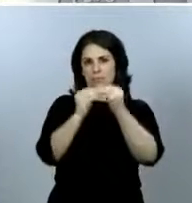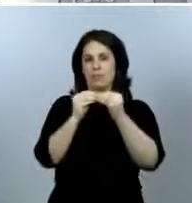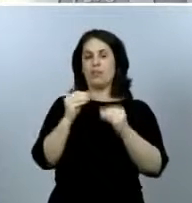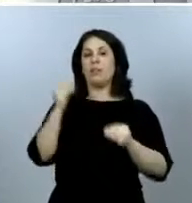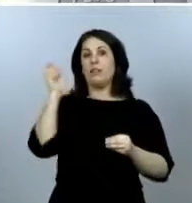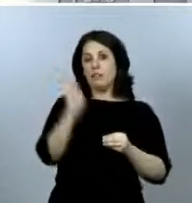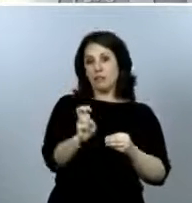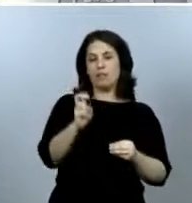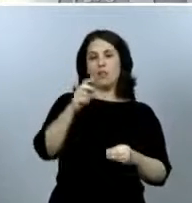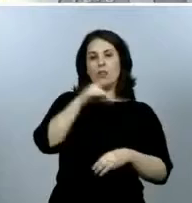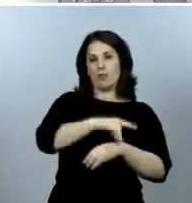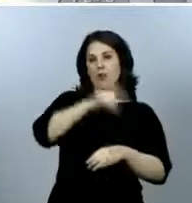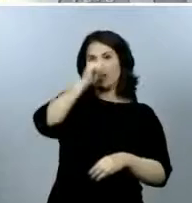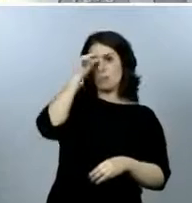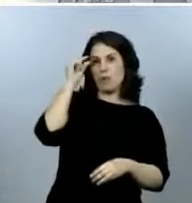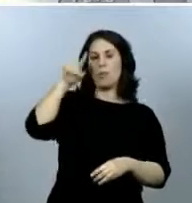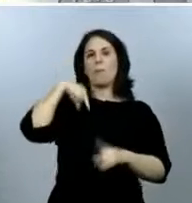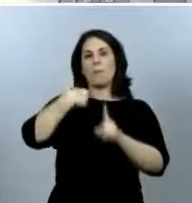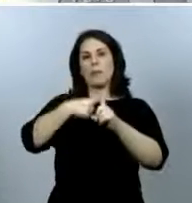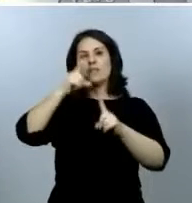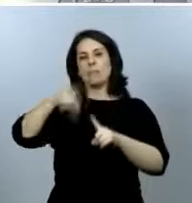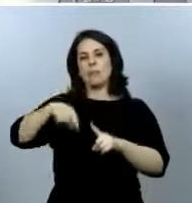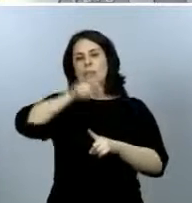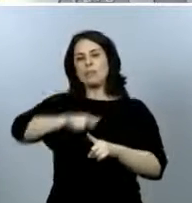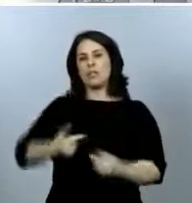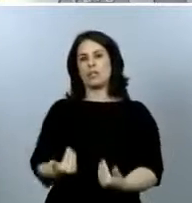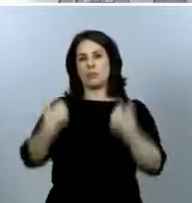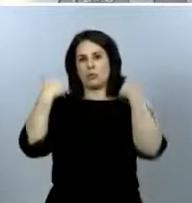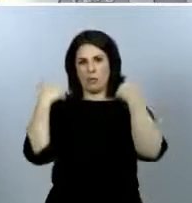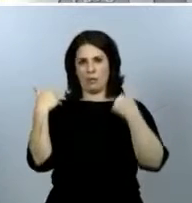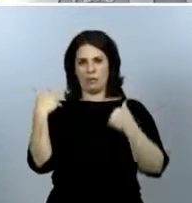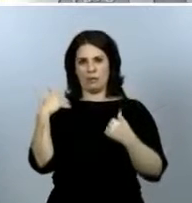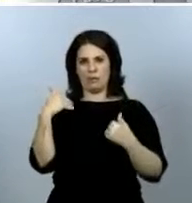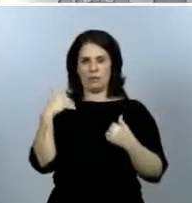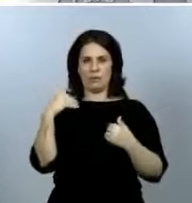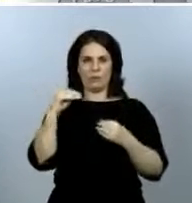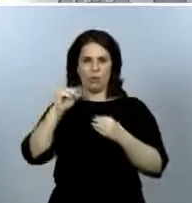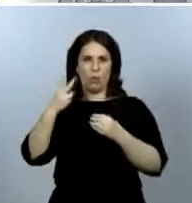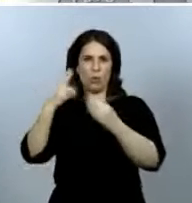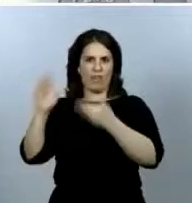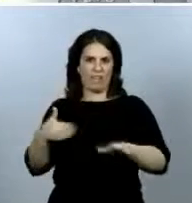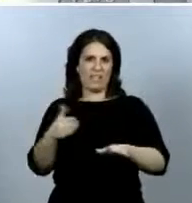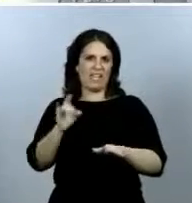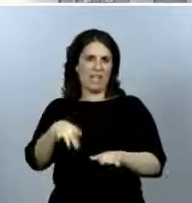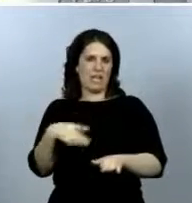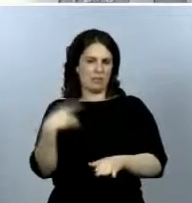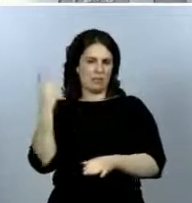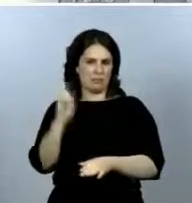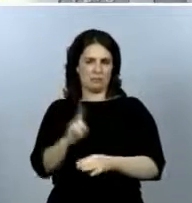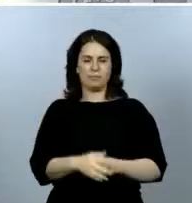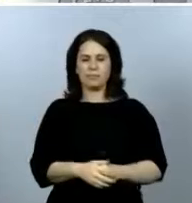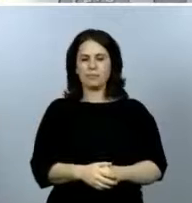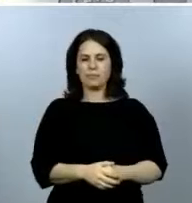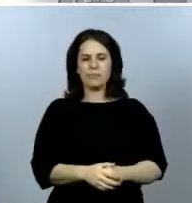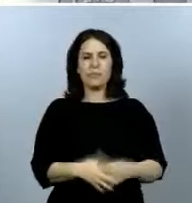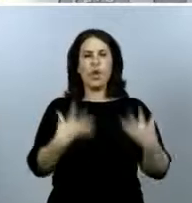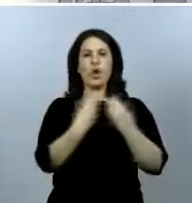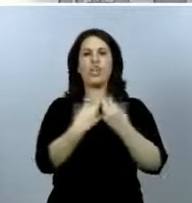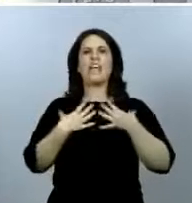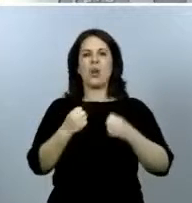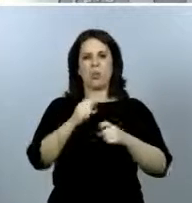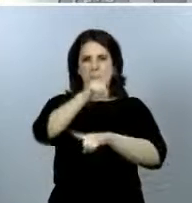responsables de este estudio de cero prevalencia en su segunda fase le preguntaba con salud el presidente del gobierno ha anunciado